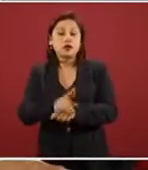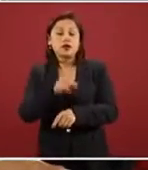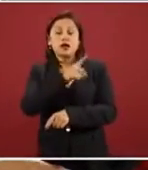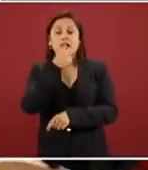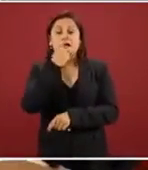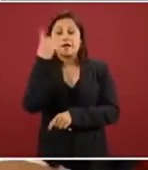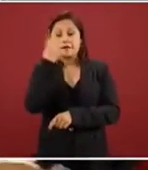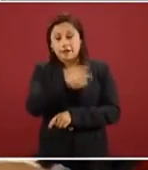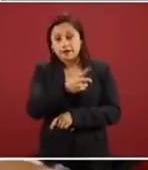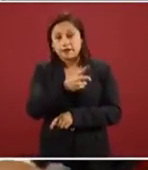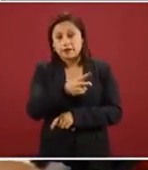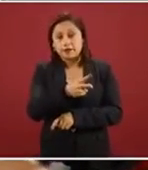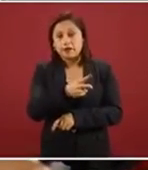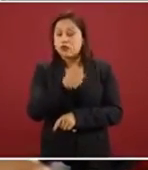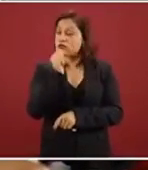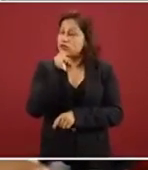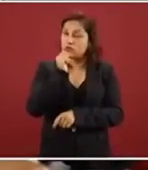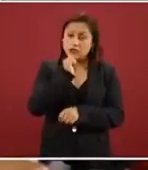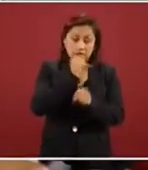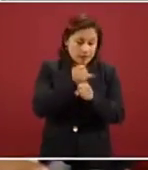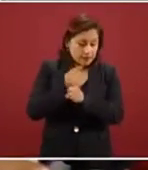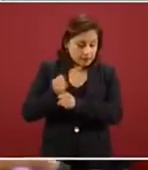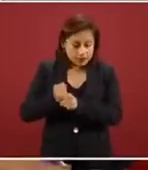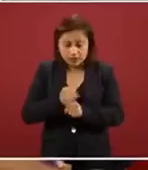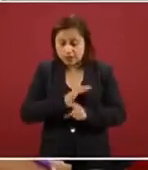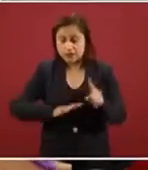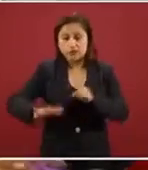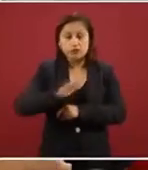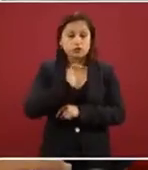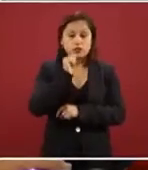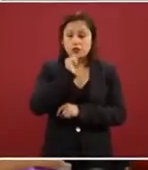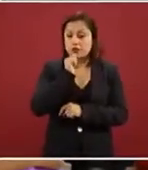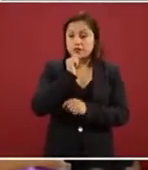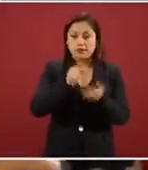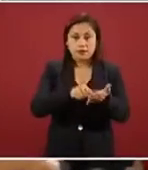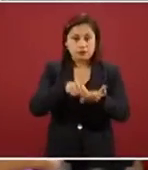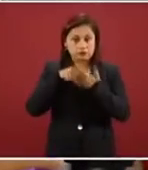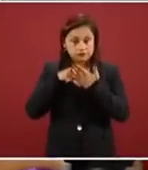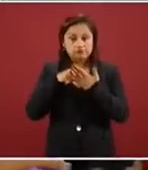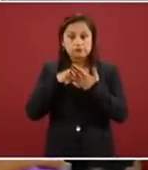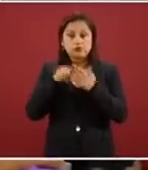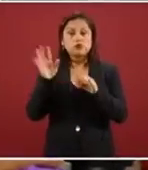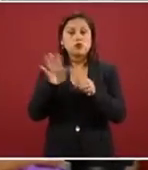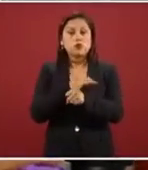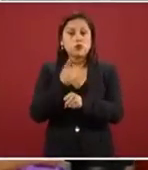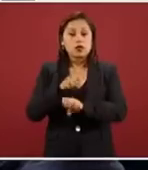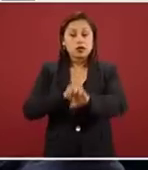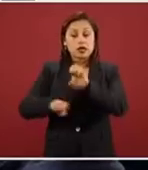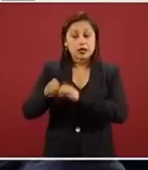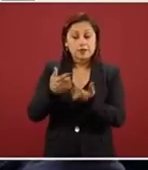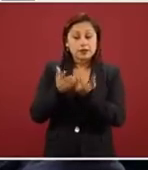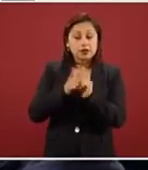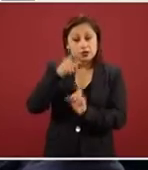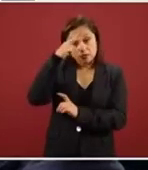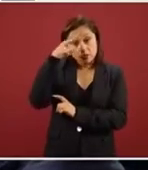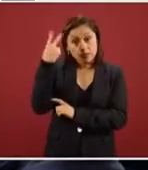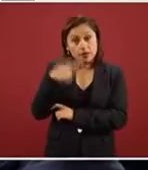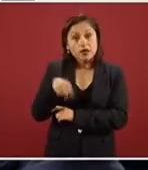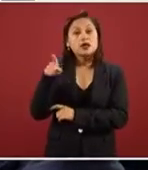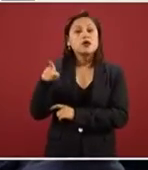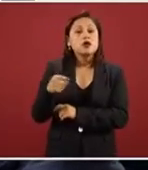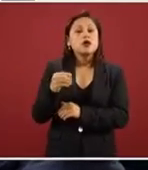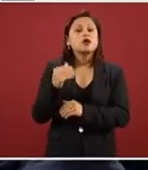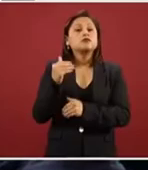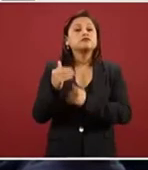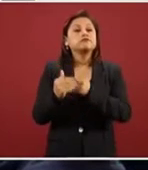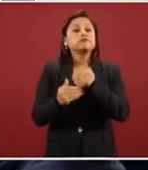resultados de esas inspecciones ni de otras que estaban haciendo, porque la empresa estaba todavía como en su en el proceso de poder